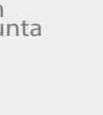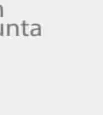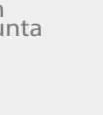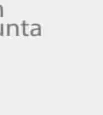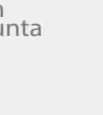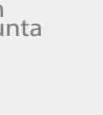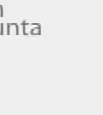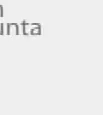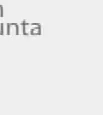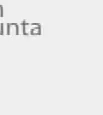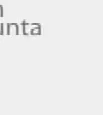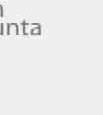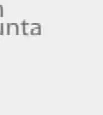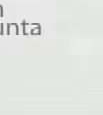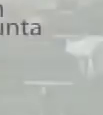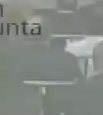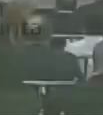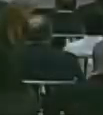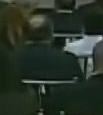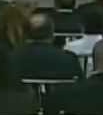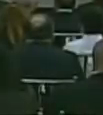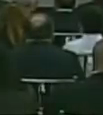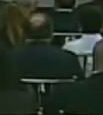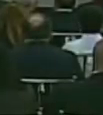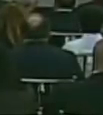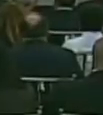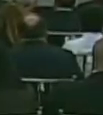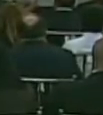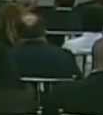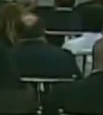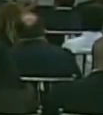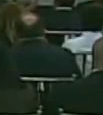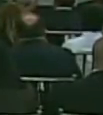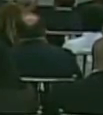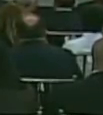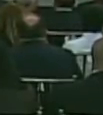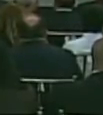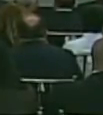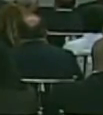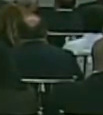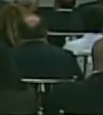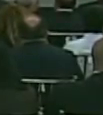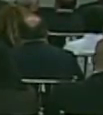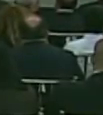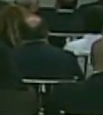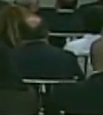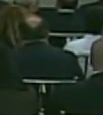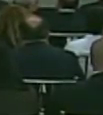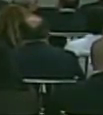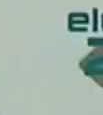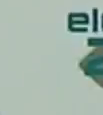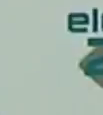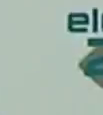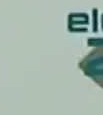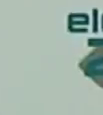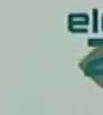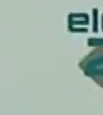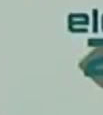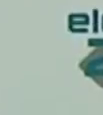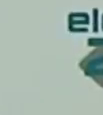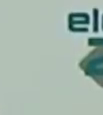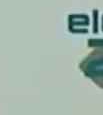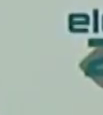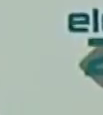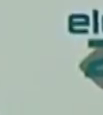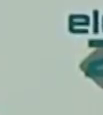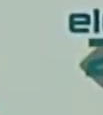Ciudadano Tarek William Saab, Fiscal General de la República y